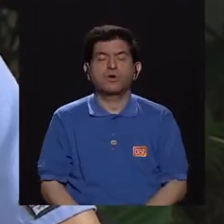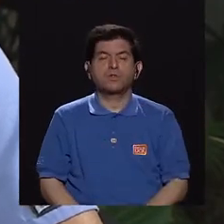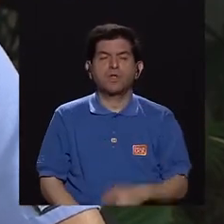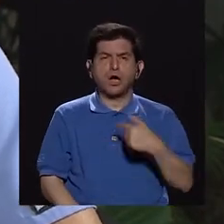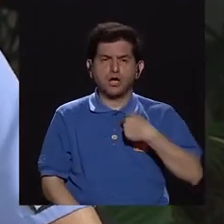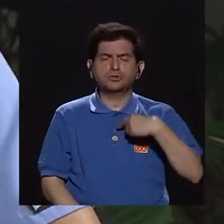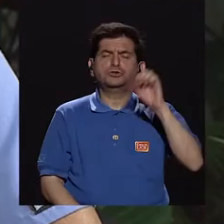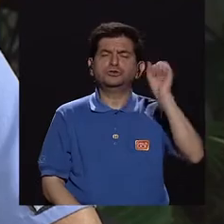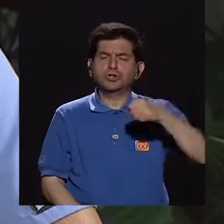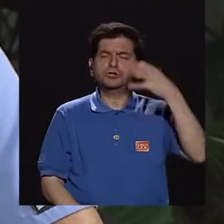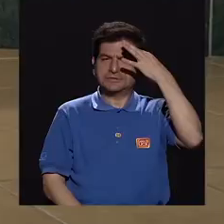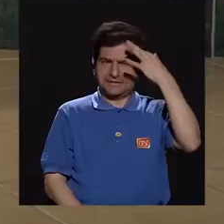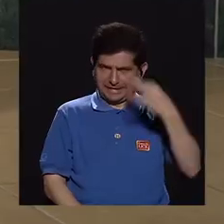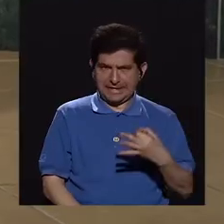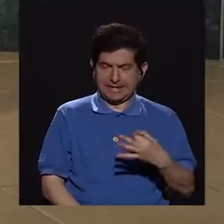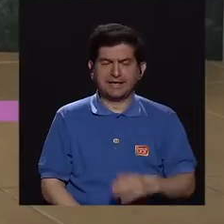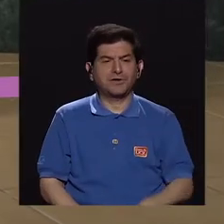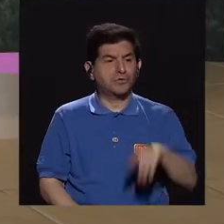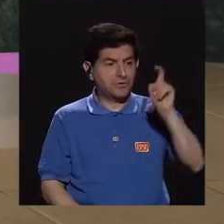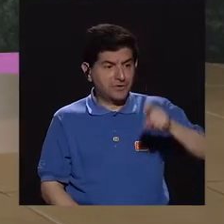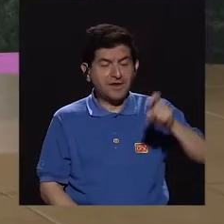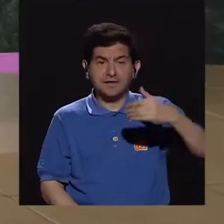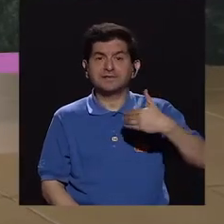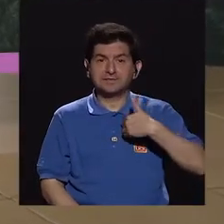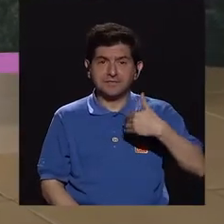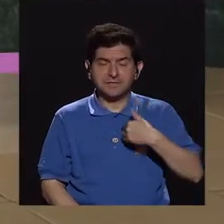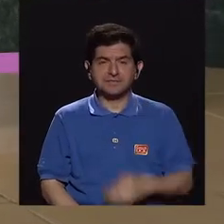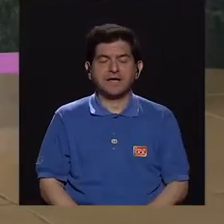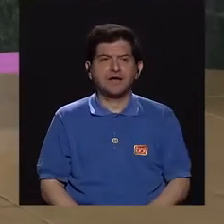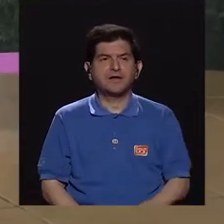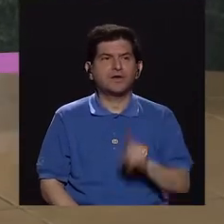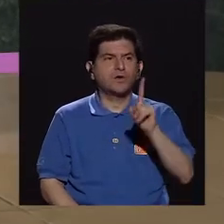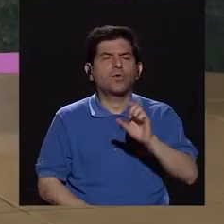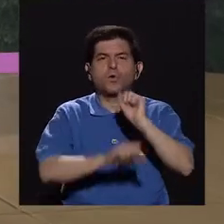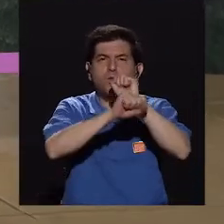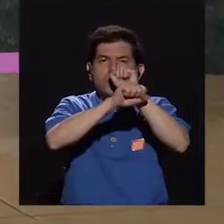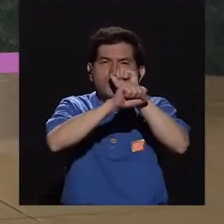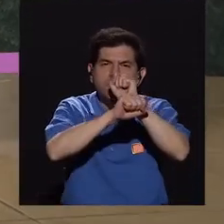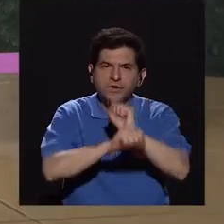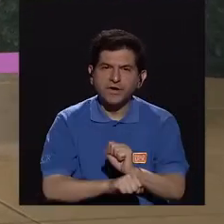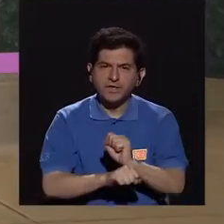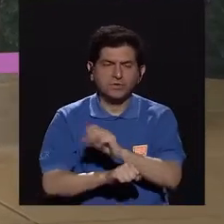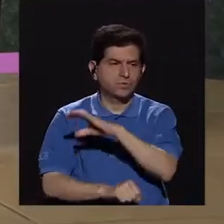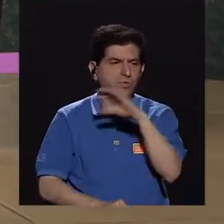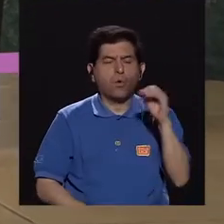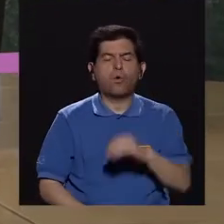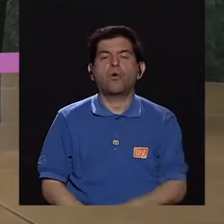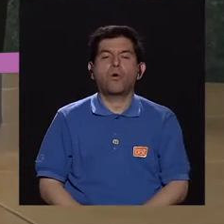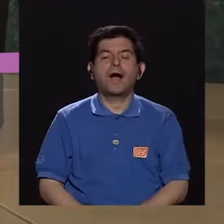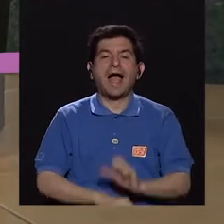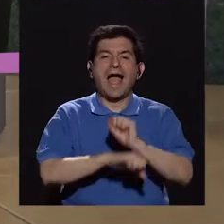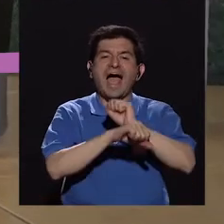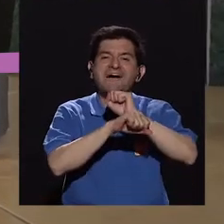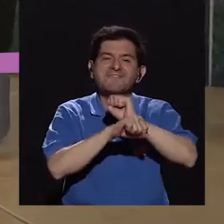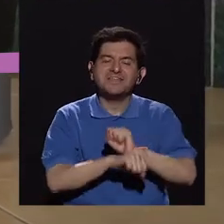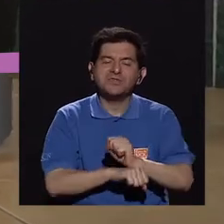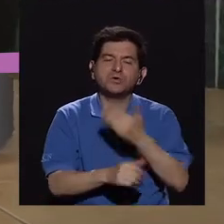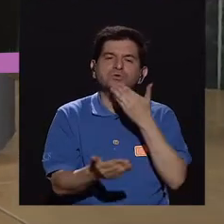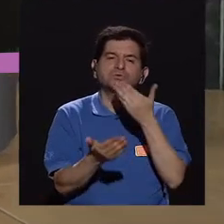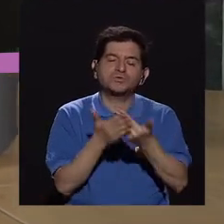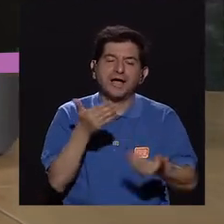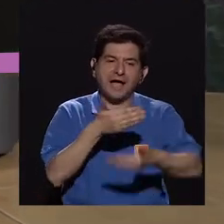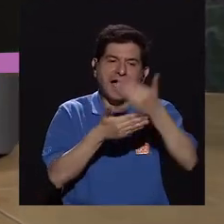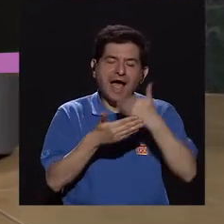embargo, yo sí soy del criterio de que deberíamos tener un ritual o unos hábitos